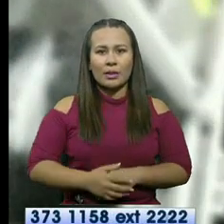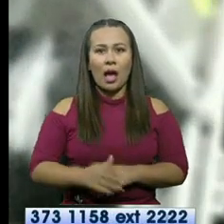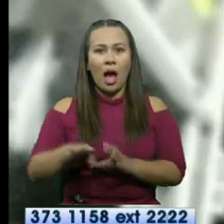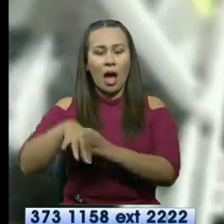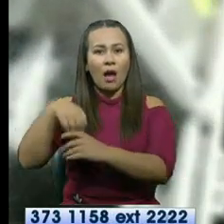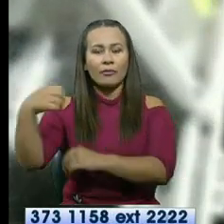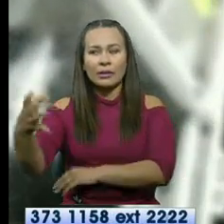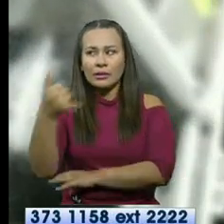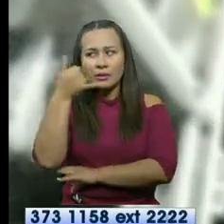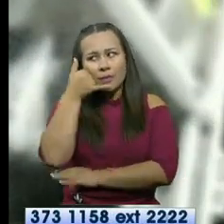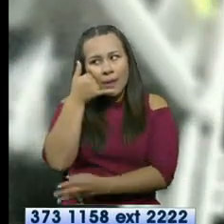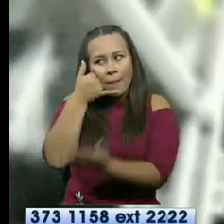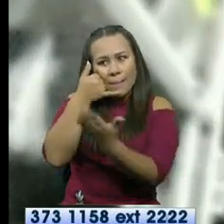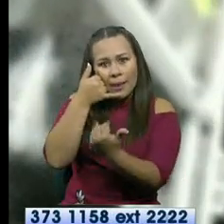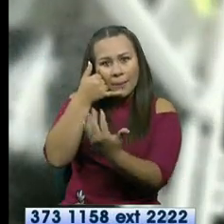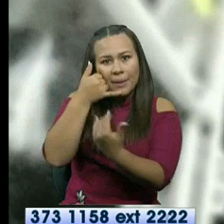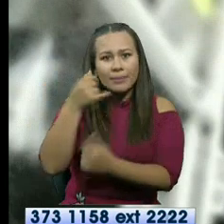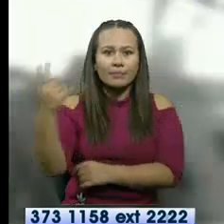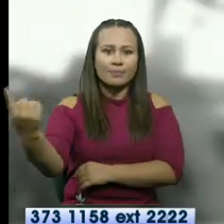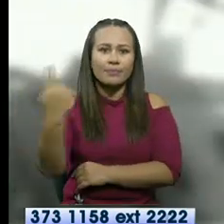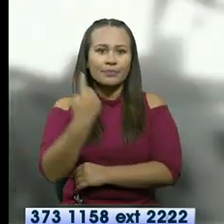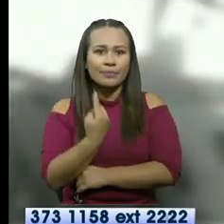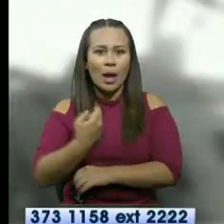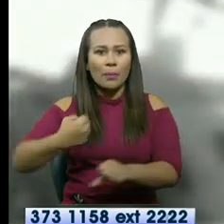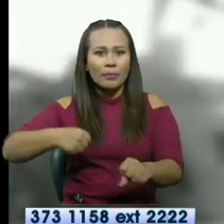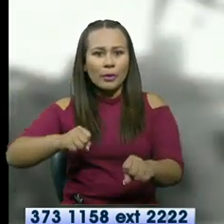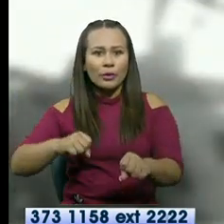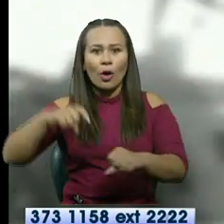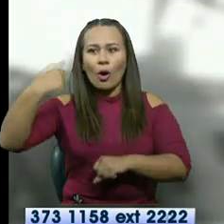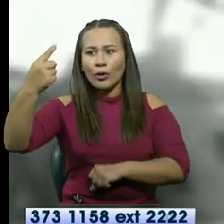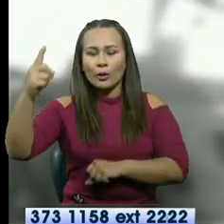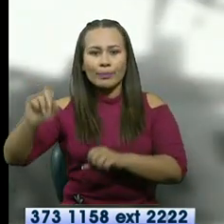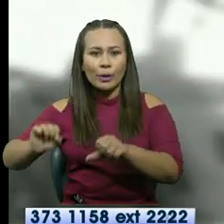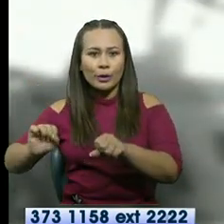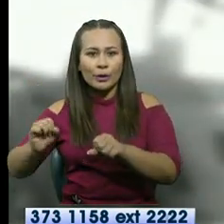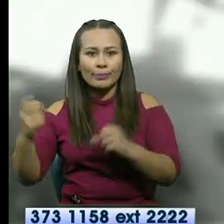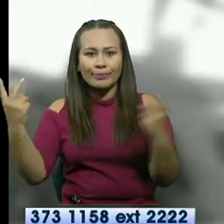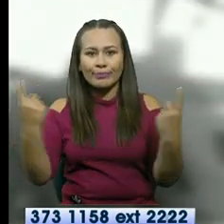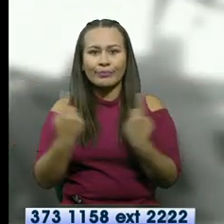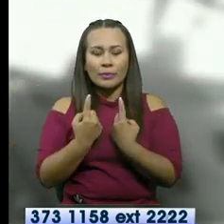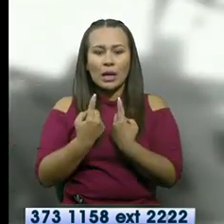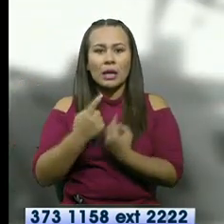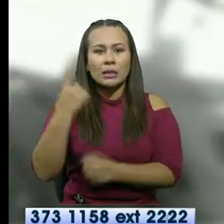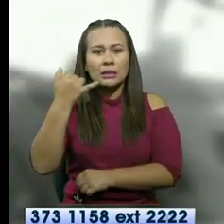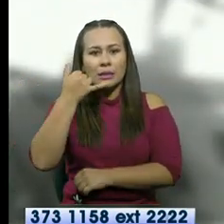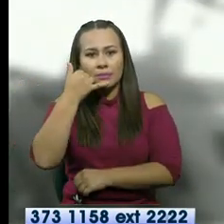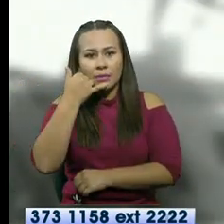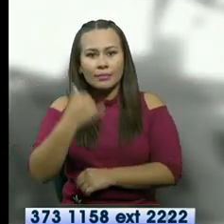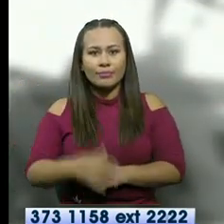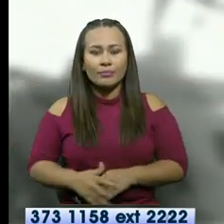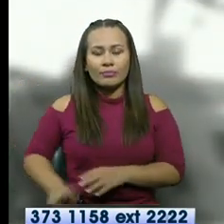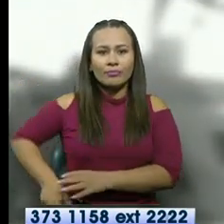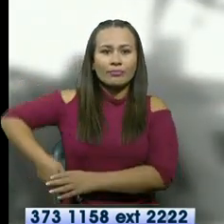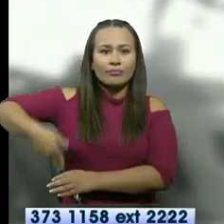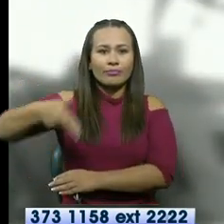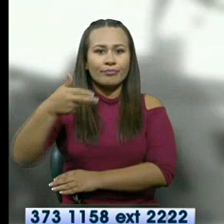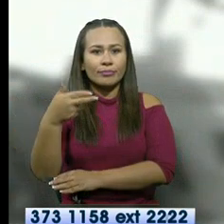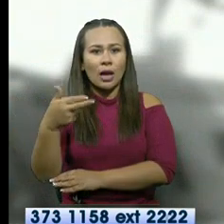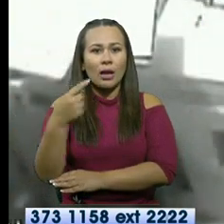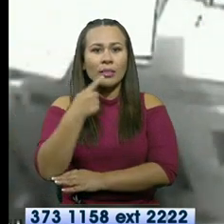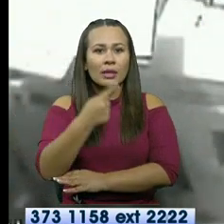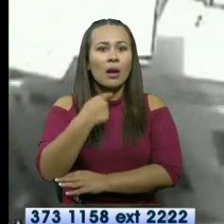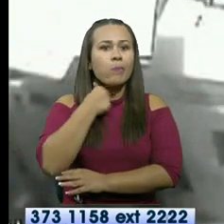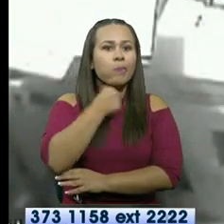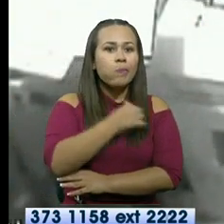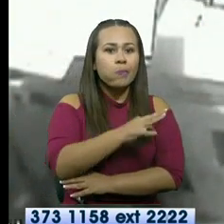afuera. Y el otro compinche estaba listo en la moto. A lo que entran, van a llamar, me piden una recarga. Sacan la pistola y dice esto es un